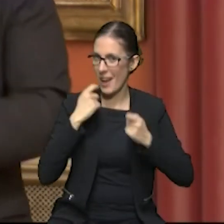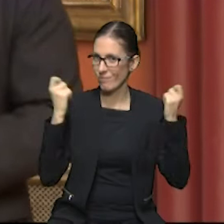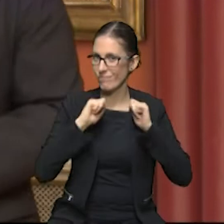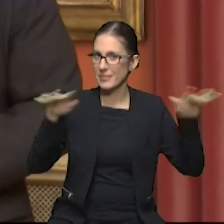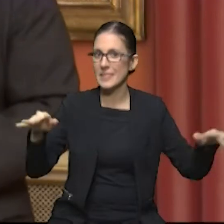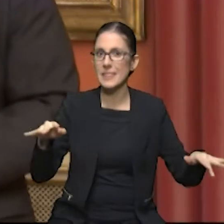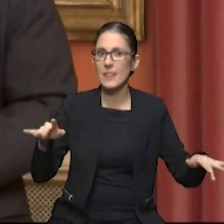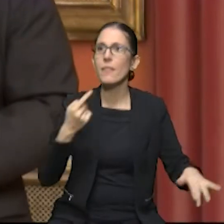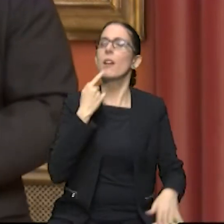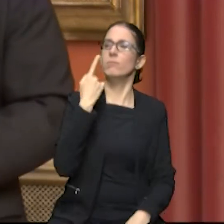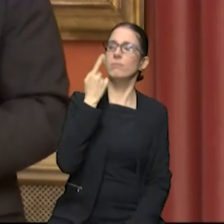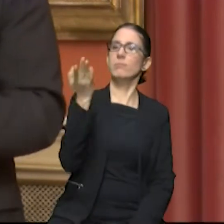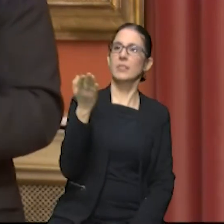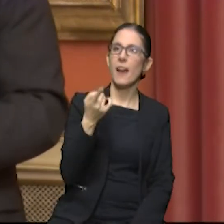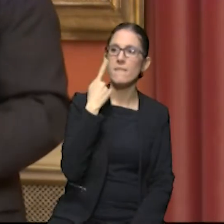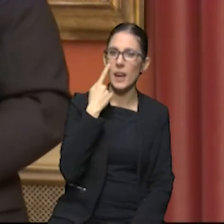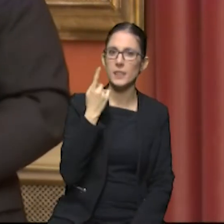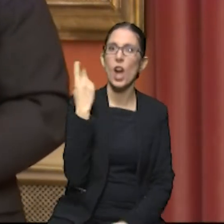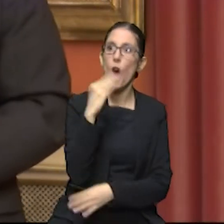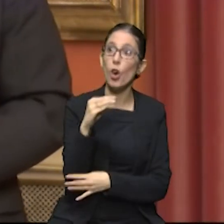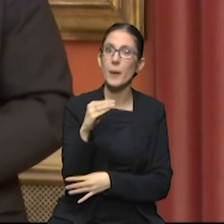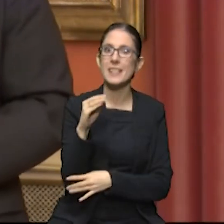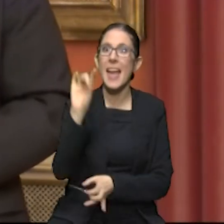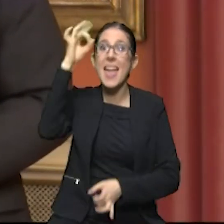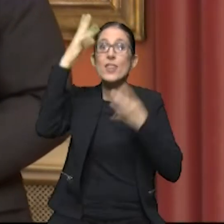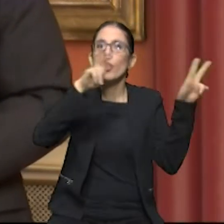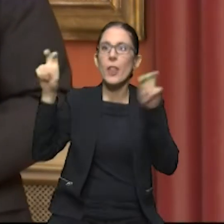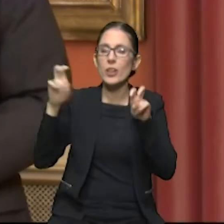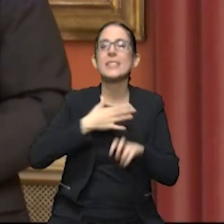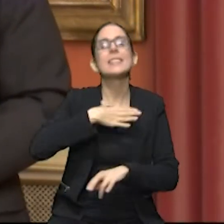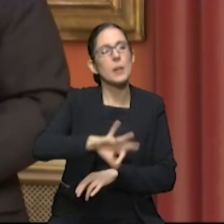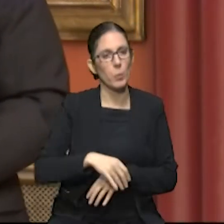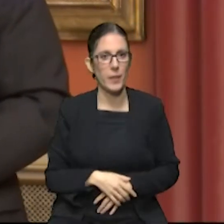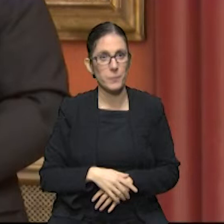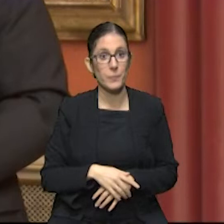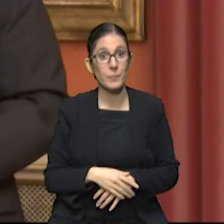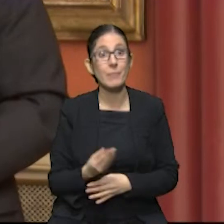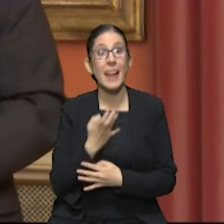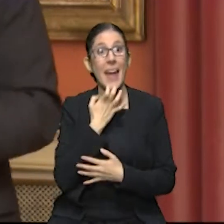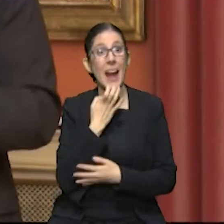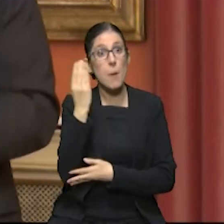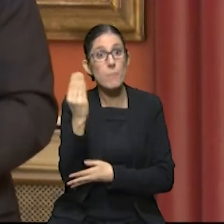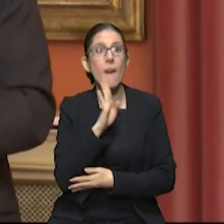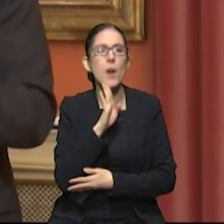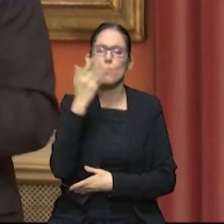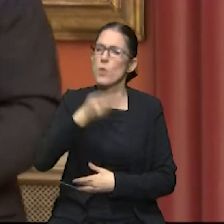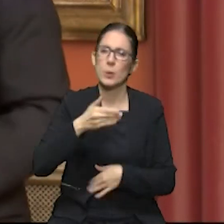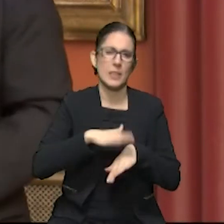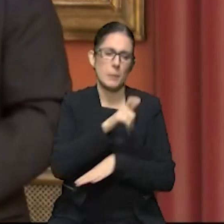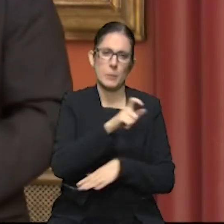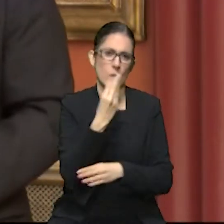fíjate, jóvenes innovadores es posible. Ese ejemplo es muy importante para todos los jóvenes. Les daré las gracias,